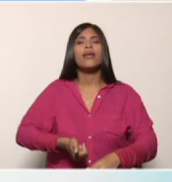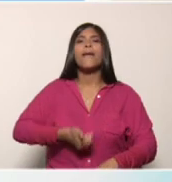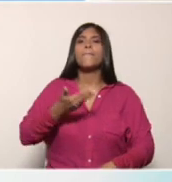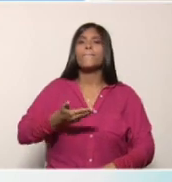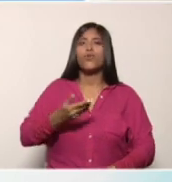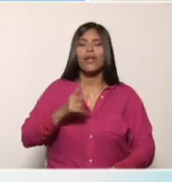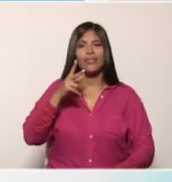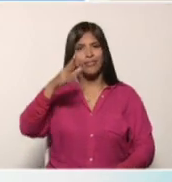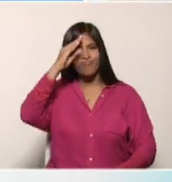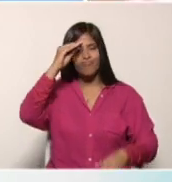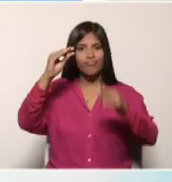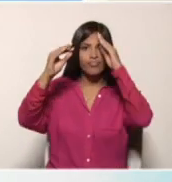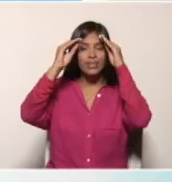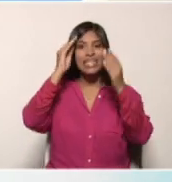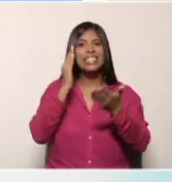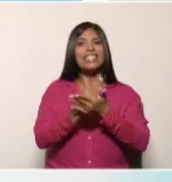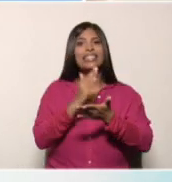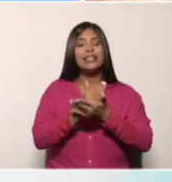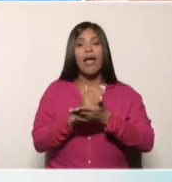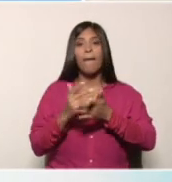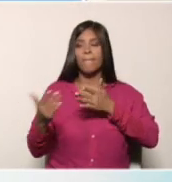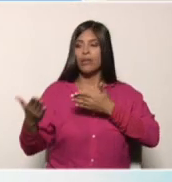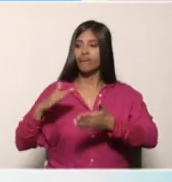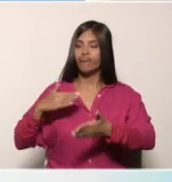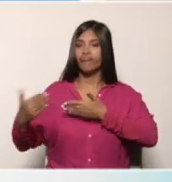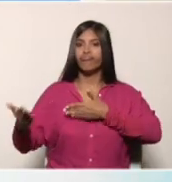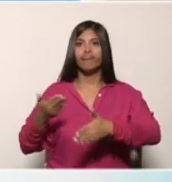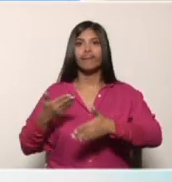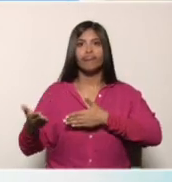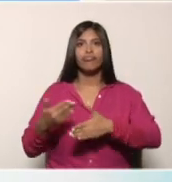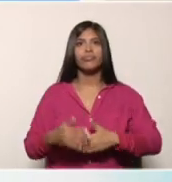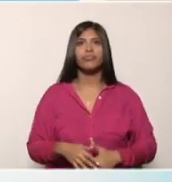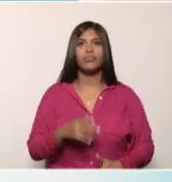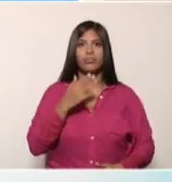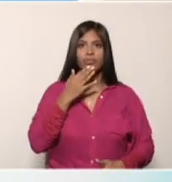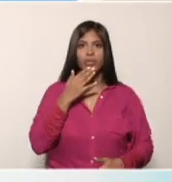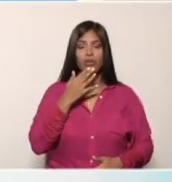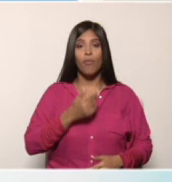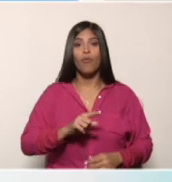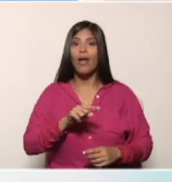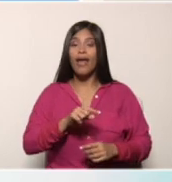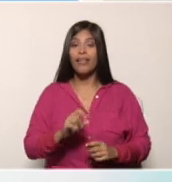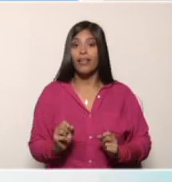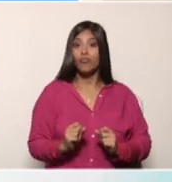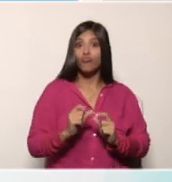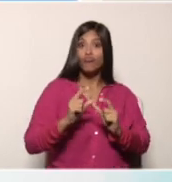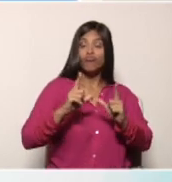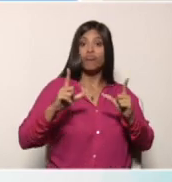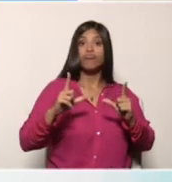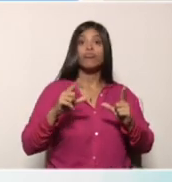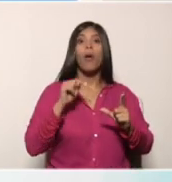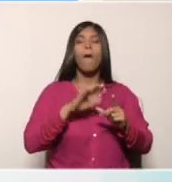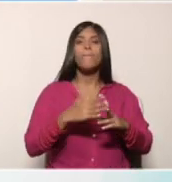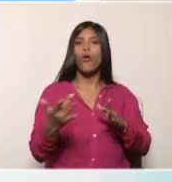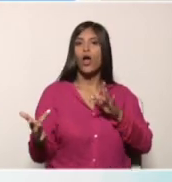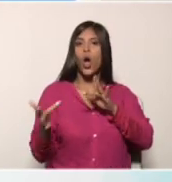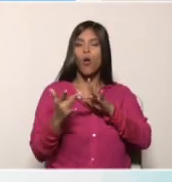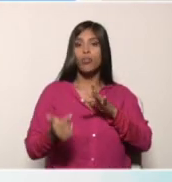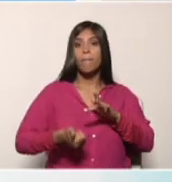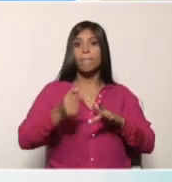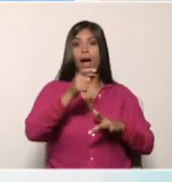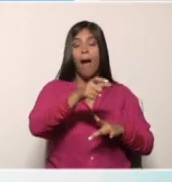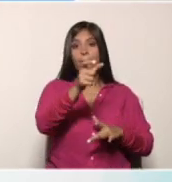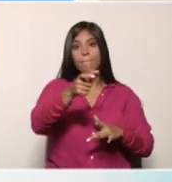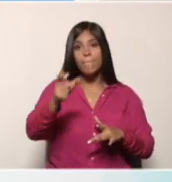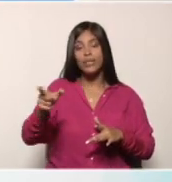mensajes. Y siempre generan una interacción brutal. Es que cada historia tiene cierto componente mágico, ya que se conecta más con el público y crea